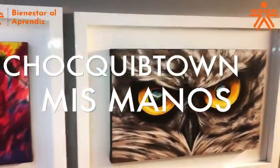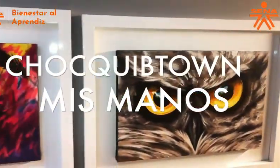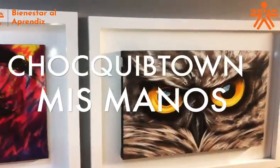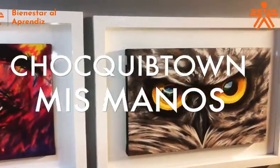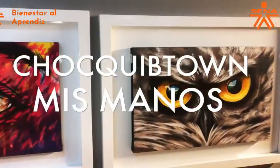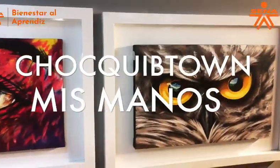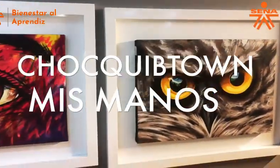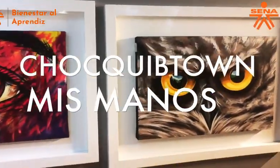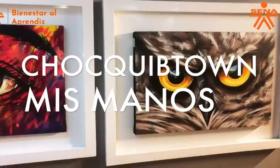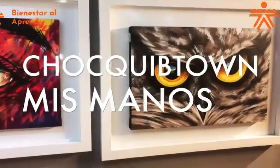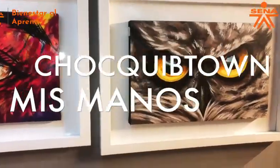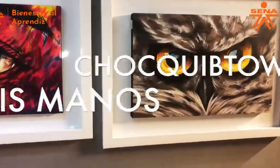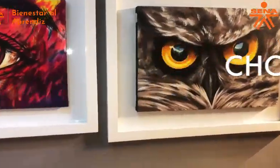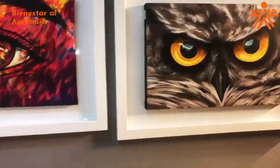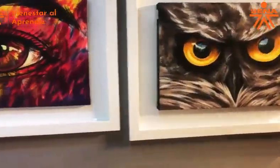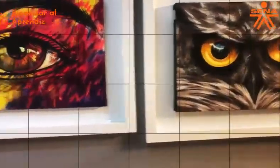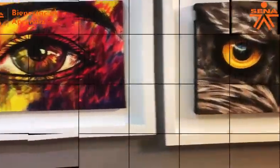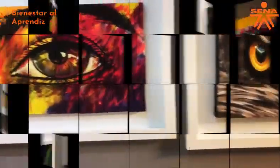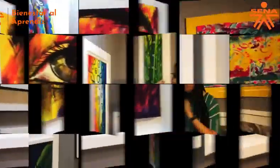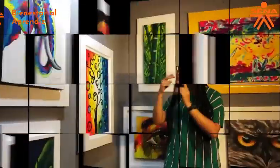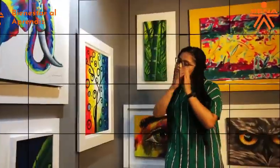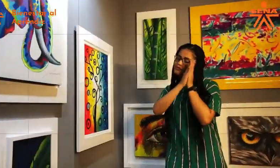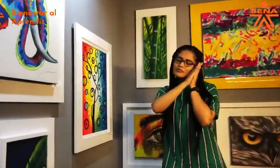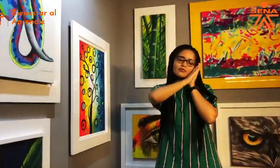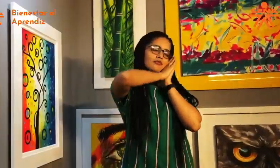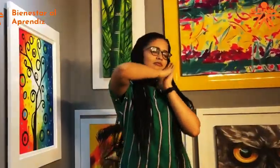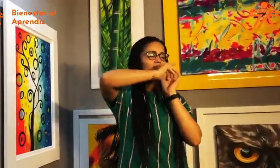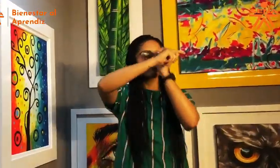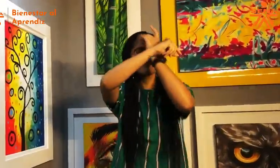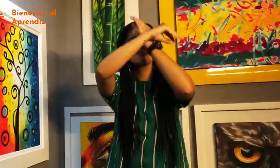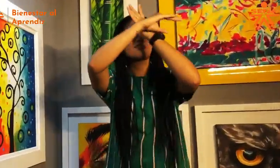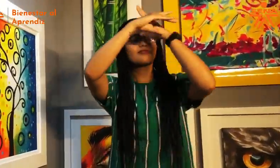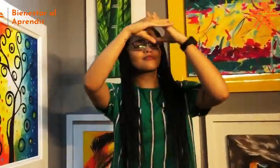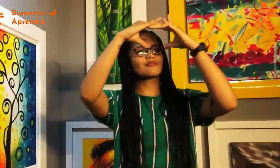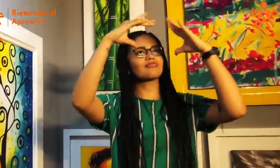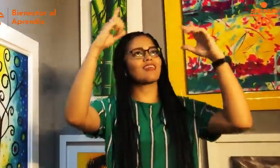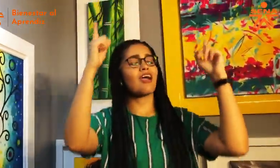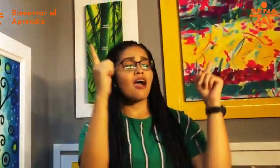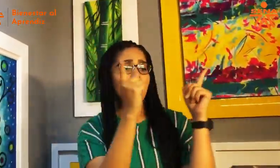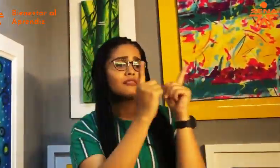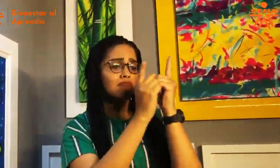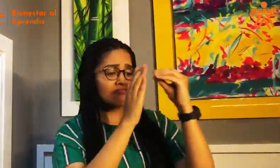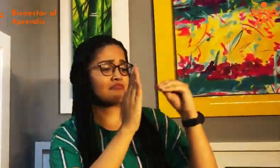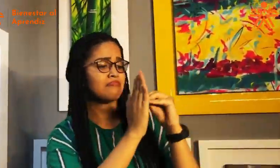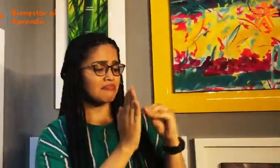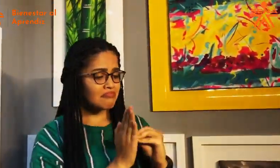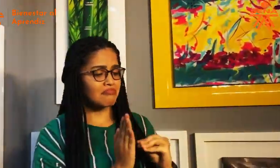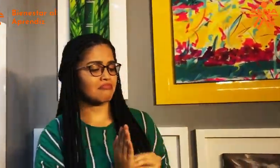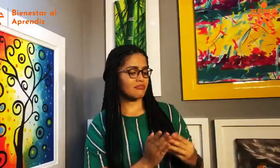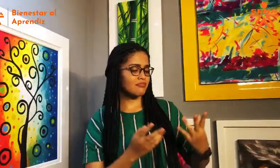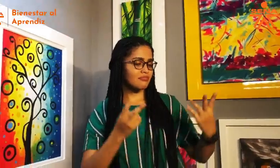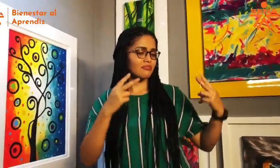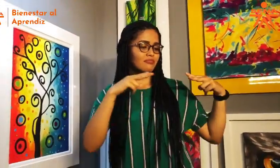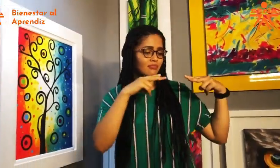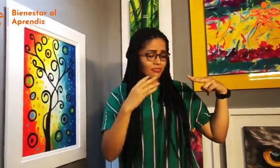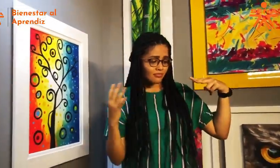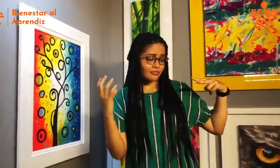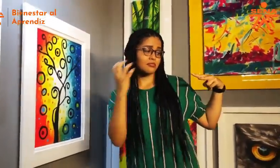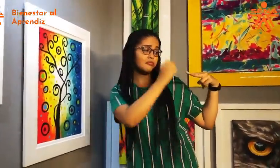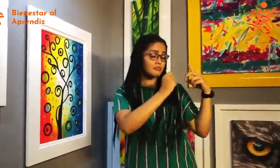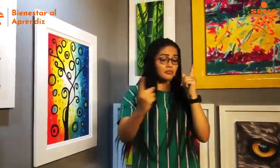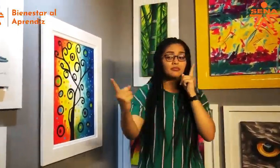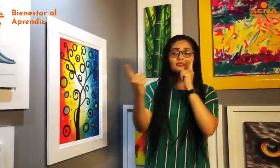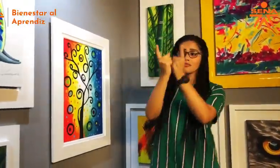Chiquito, baby. Esta es la verdad. Si tú supiera cuántas veces he soñado con que